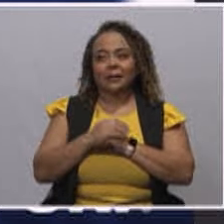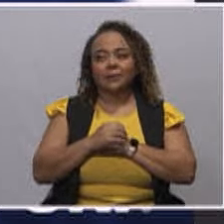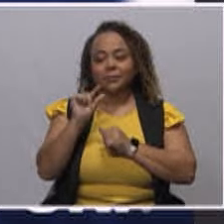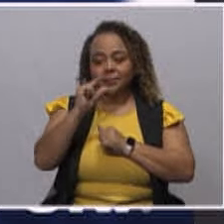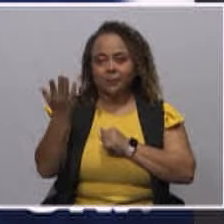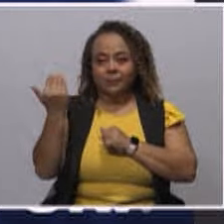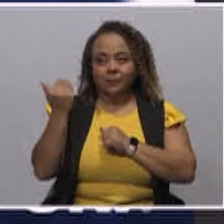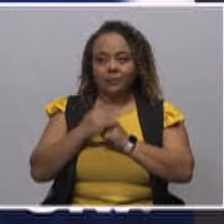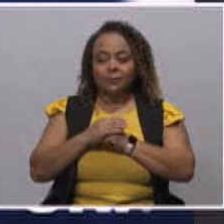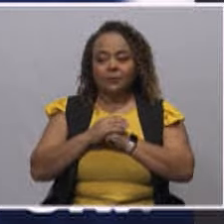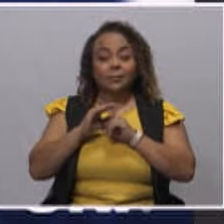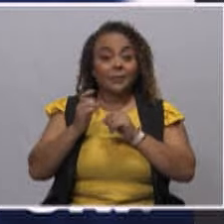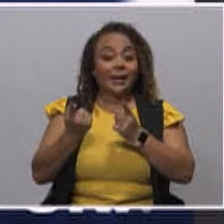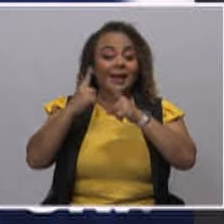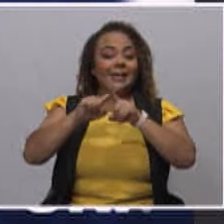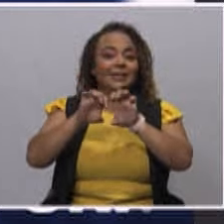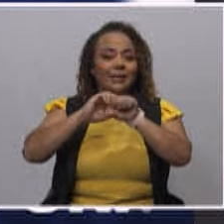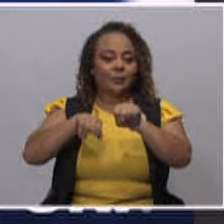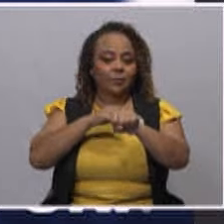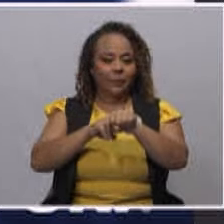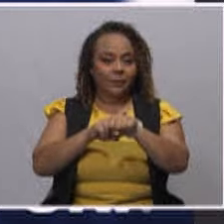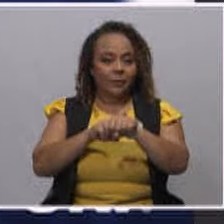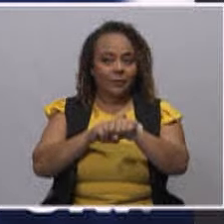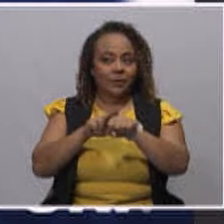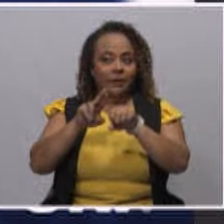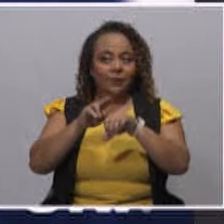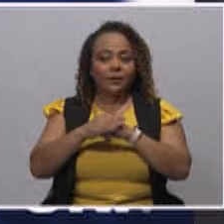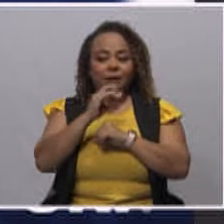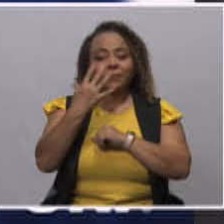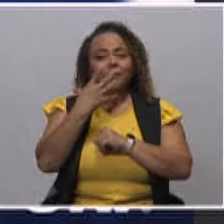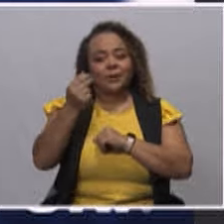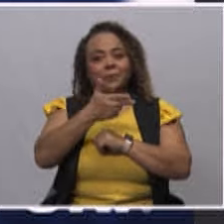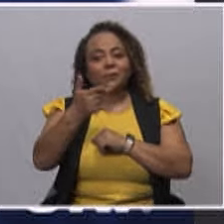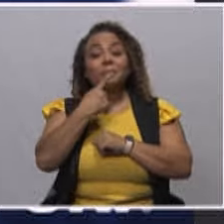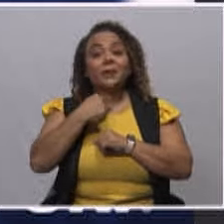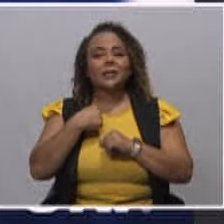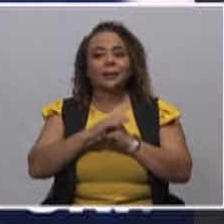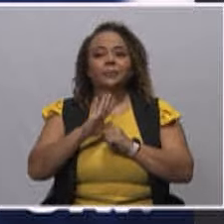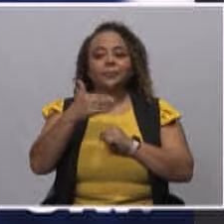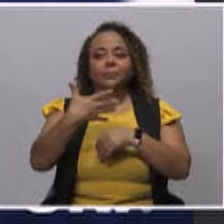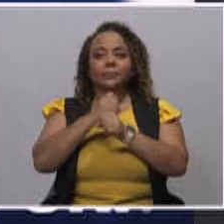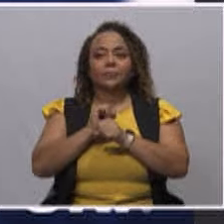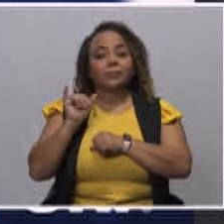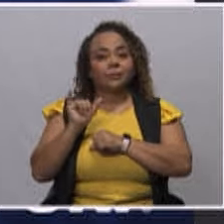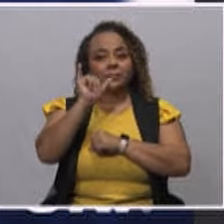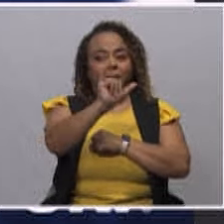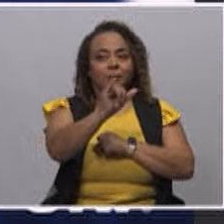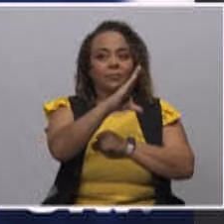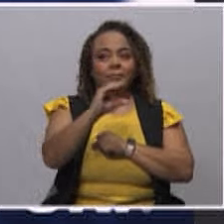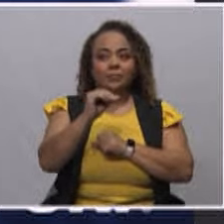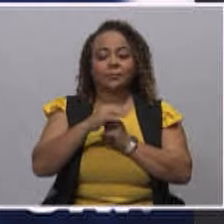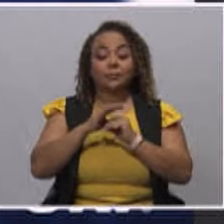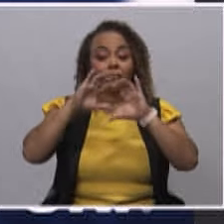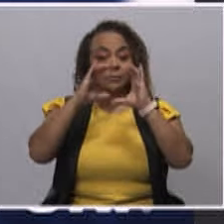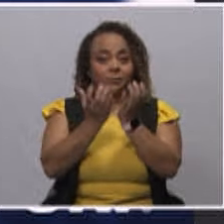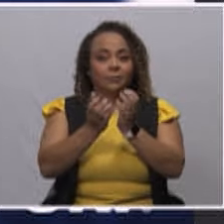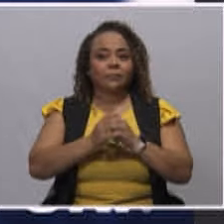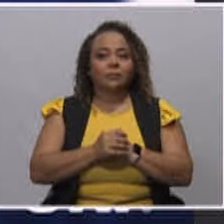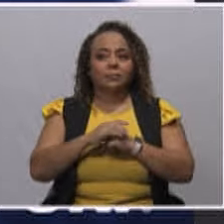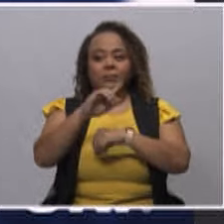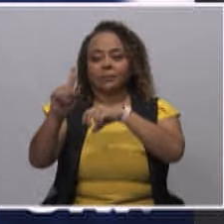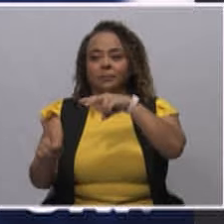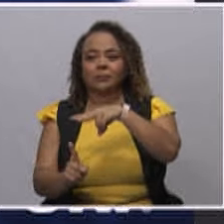semana pasada un exseleccionado nacional y obviamente fuera de micrófono sí me decía que cuando hacían viajes o cuando eran mundiales